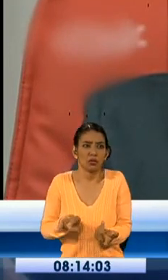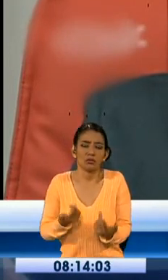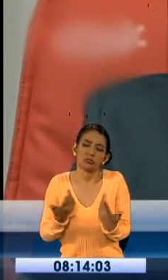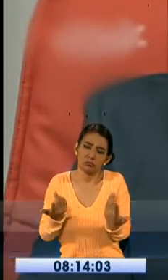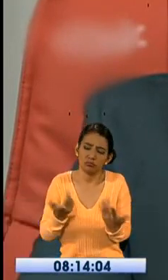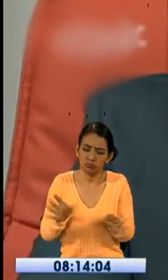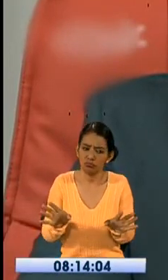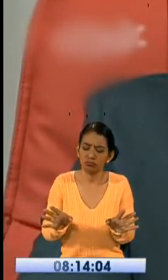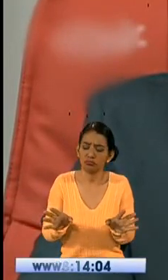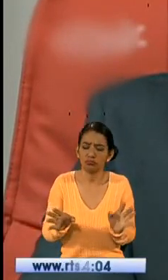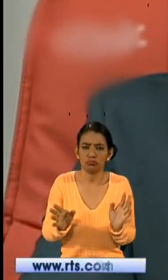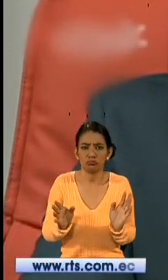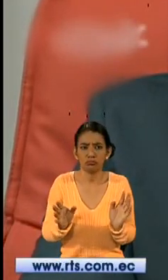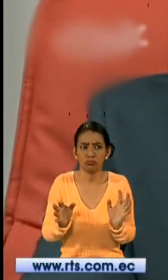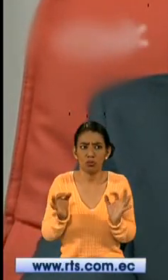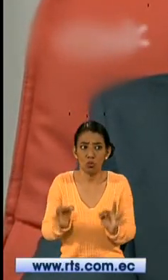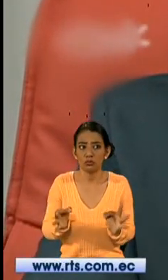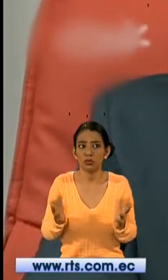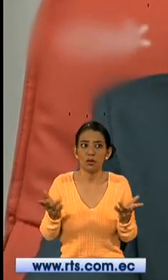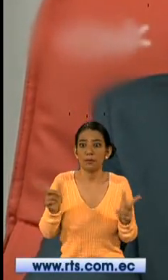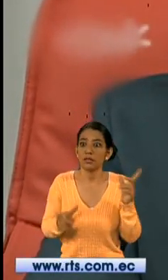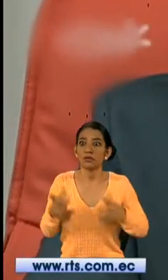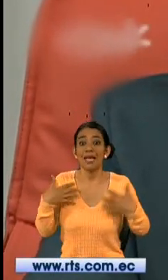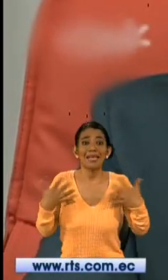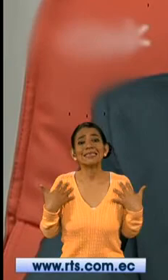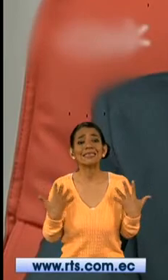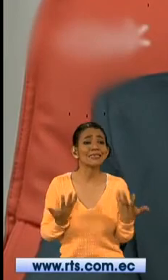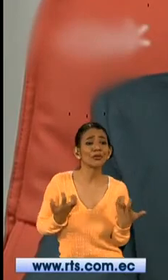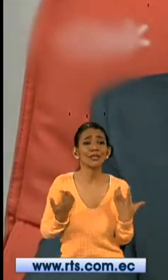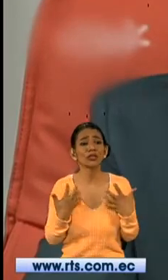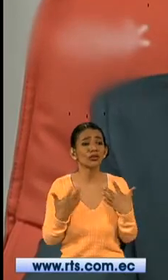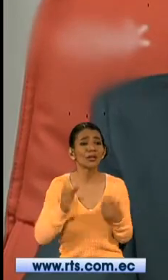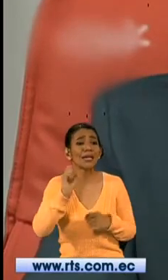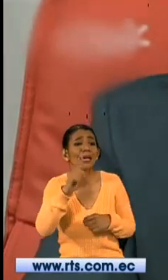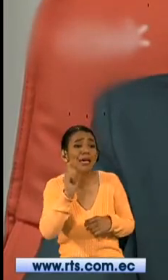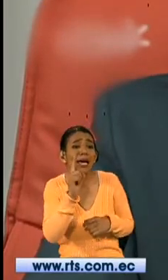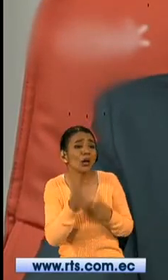de generar por el entusiasmo de los aficionados que puedan